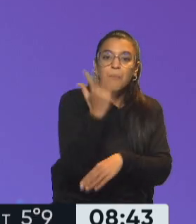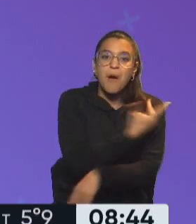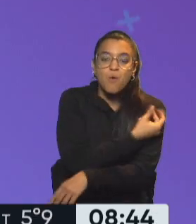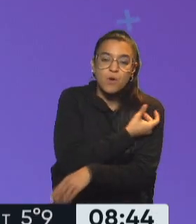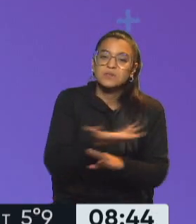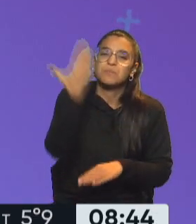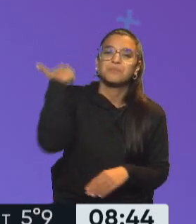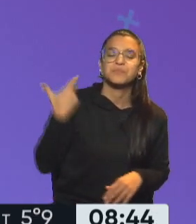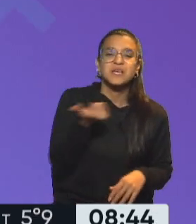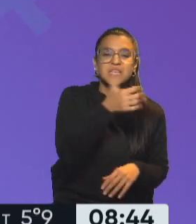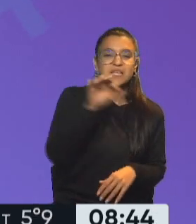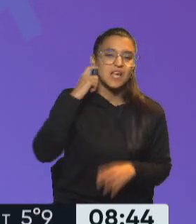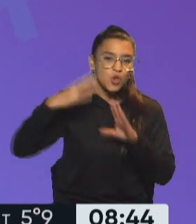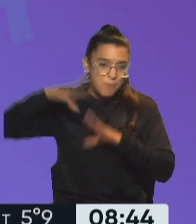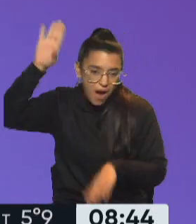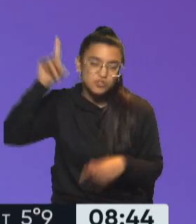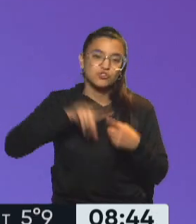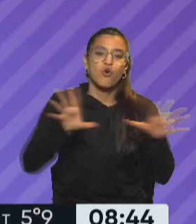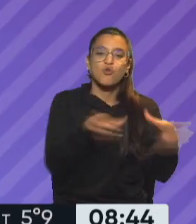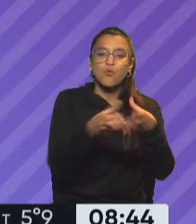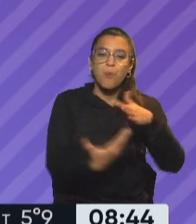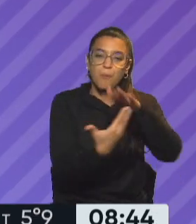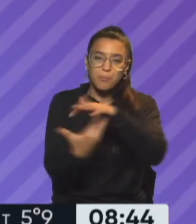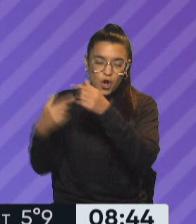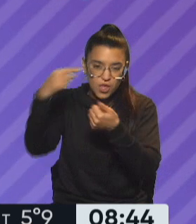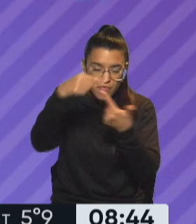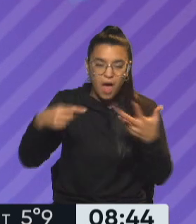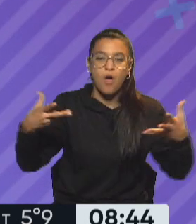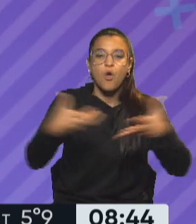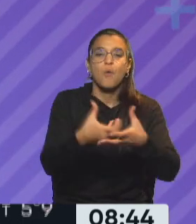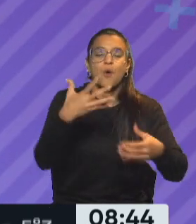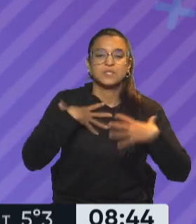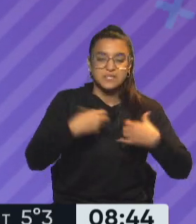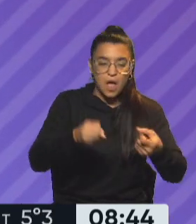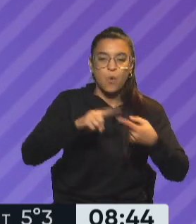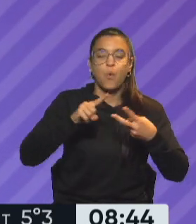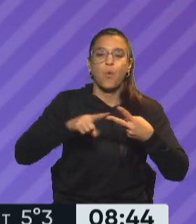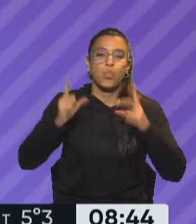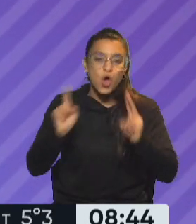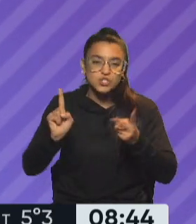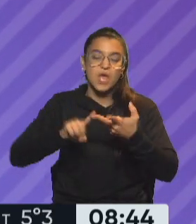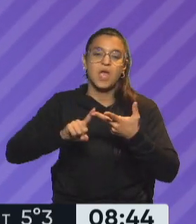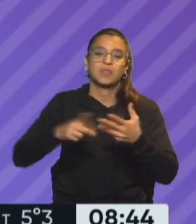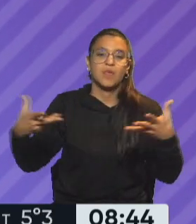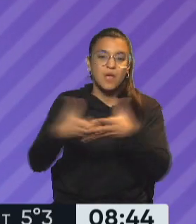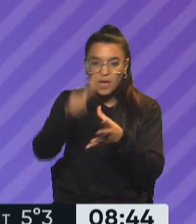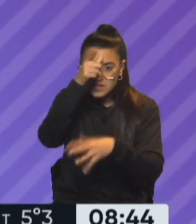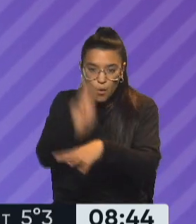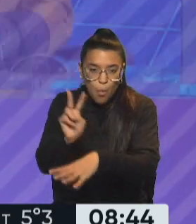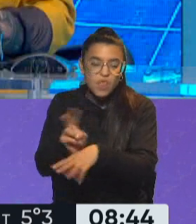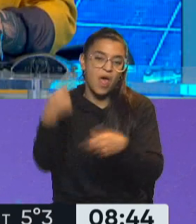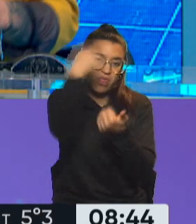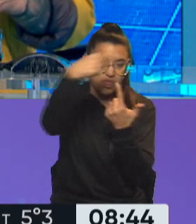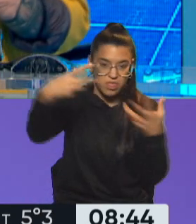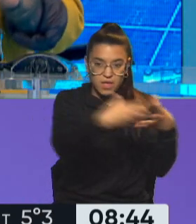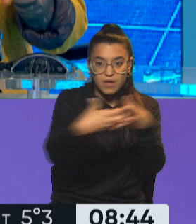con los mayores de 60 años, los grupos prioritarios, el personal de salud, los docentes, el personal de seguridad. Y lo cierto es